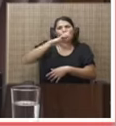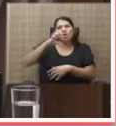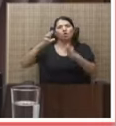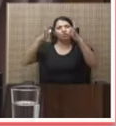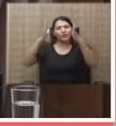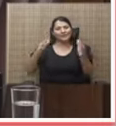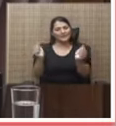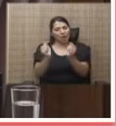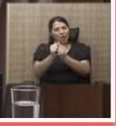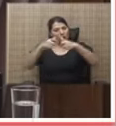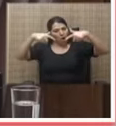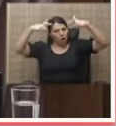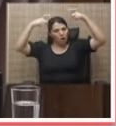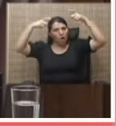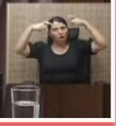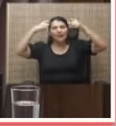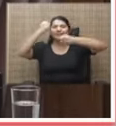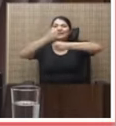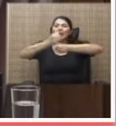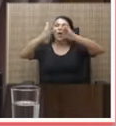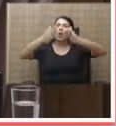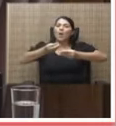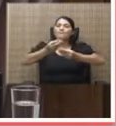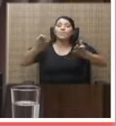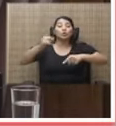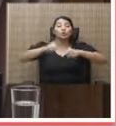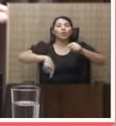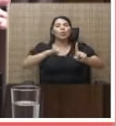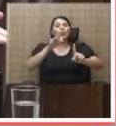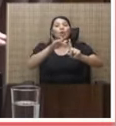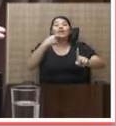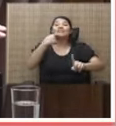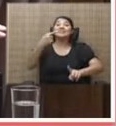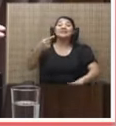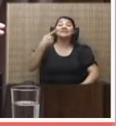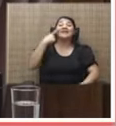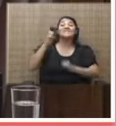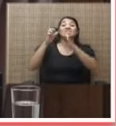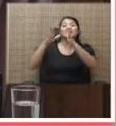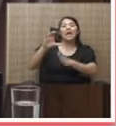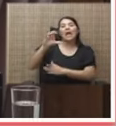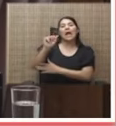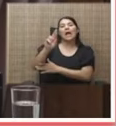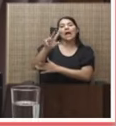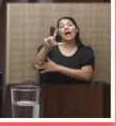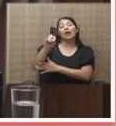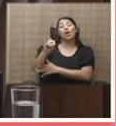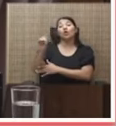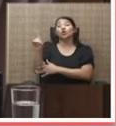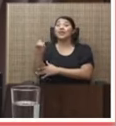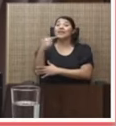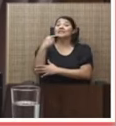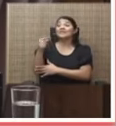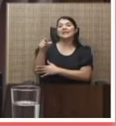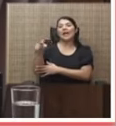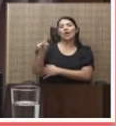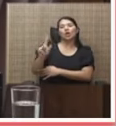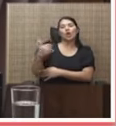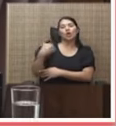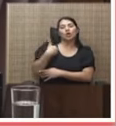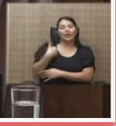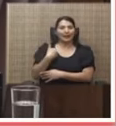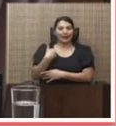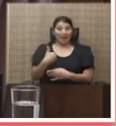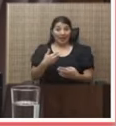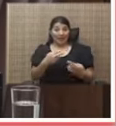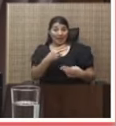públicos Intocables dice el fiscal Carlos Díaz que es que él no tiene jefes entonces significa esto que puede hacer